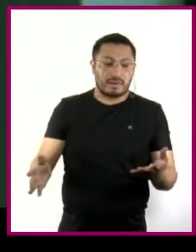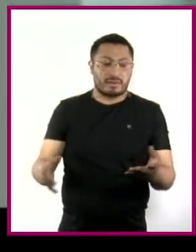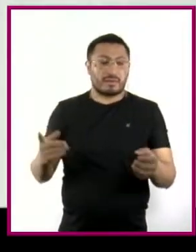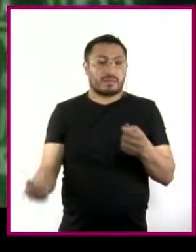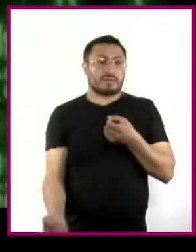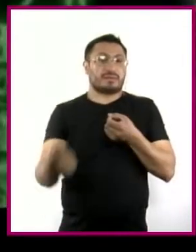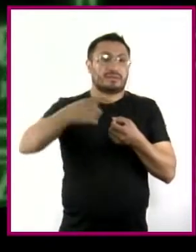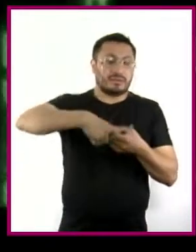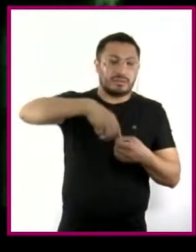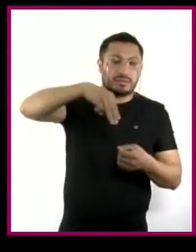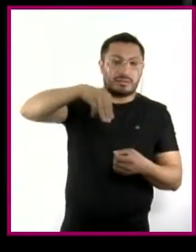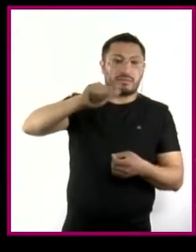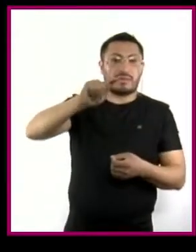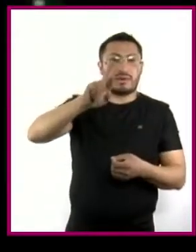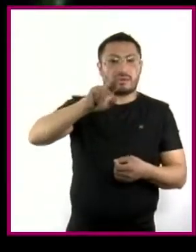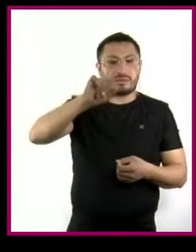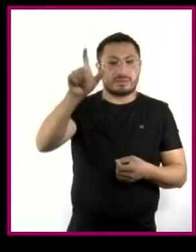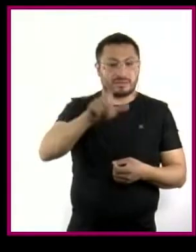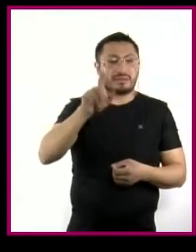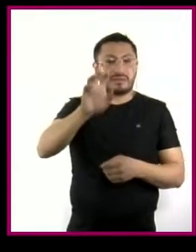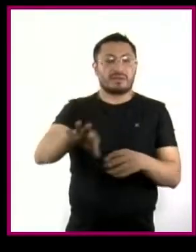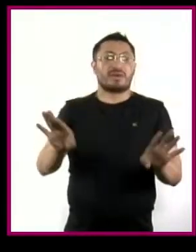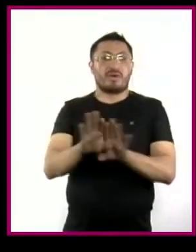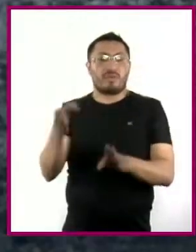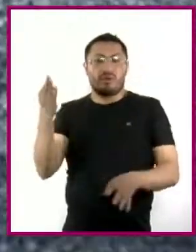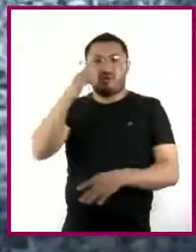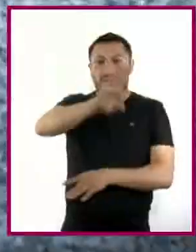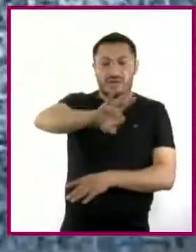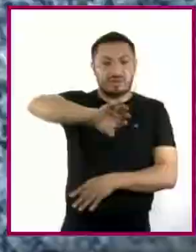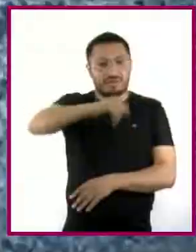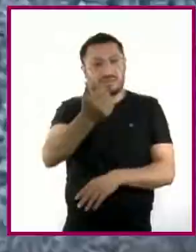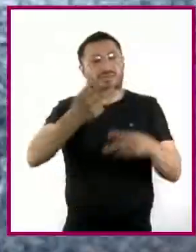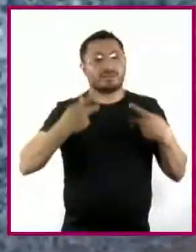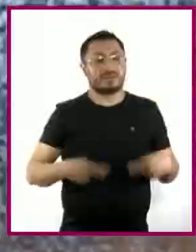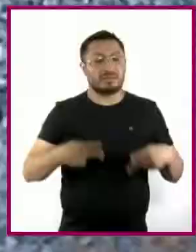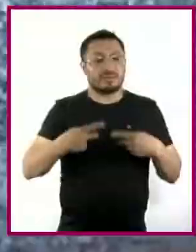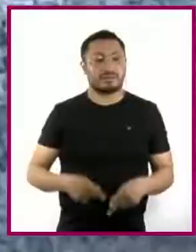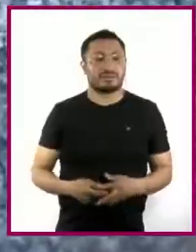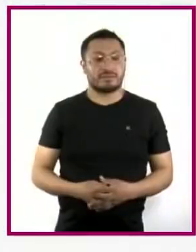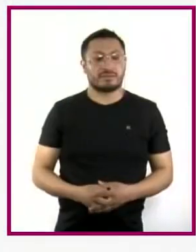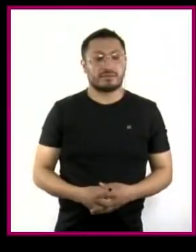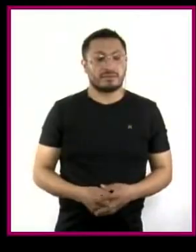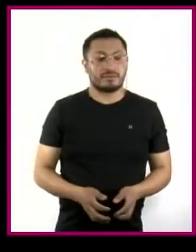a la Matrix, traiciona a otros personajes.